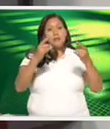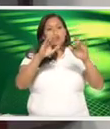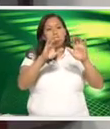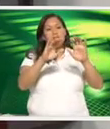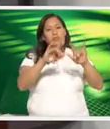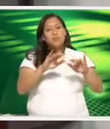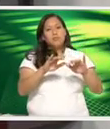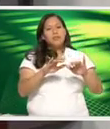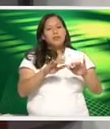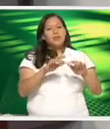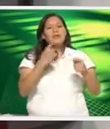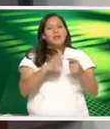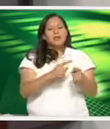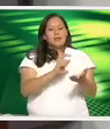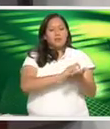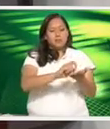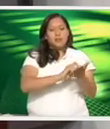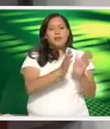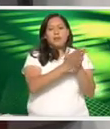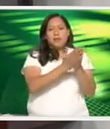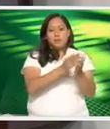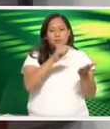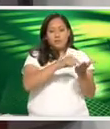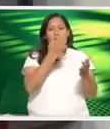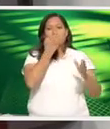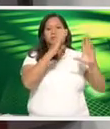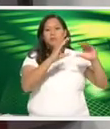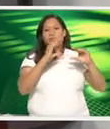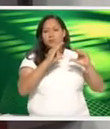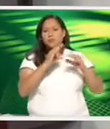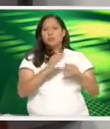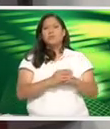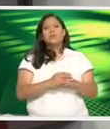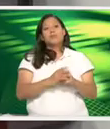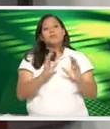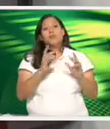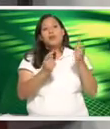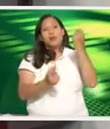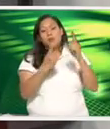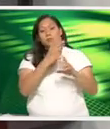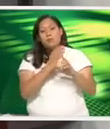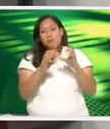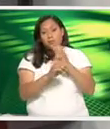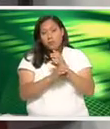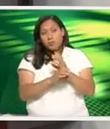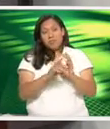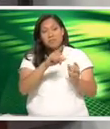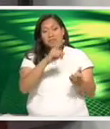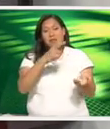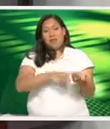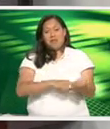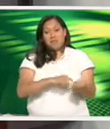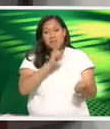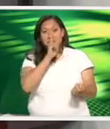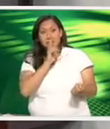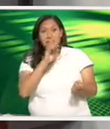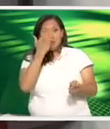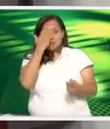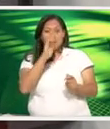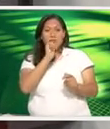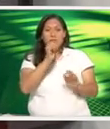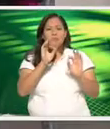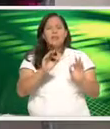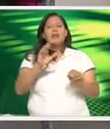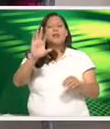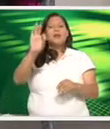redactan hasta los mismos libros, ¿no? Que te enseñan quizás en la escuela, y cuánta cosa hay que realmente desconocemos. ¿Por qué elegir a